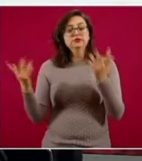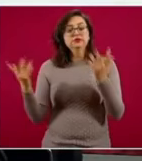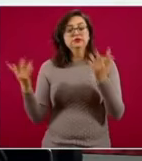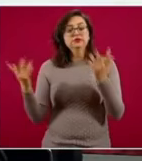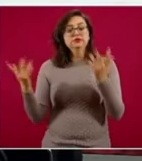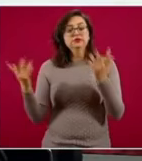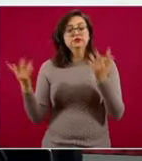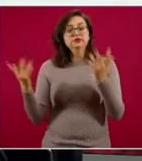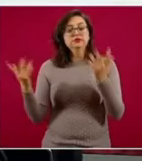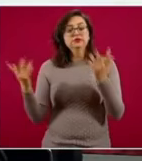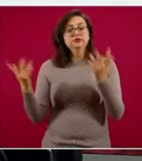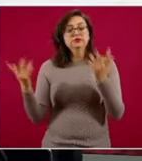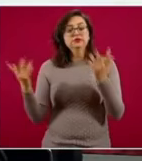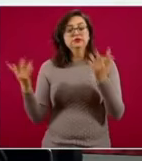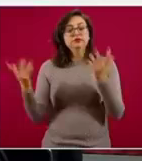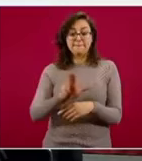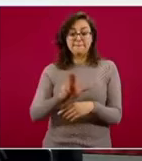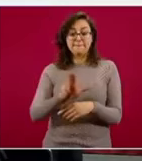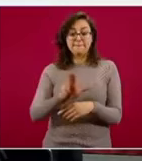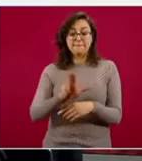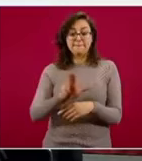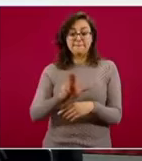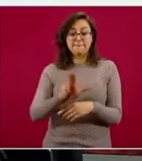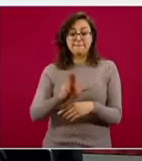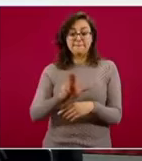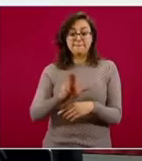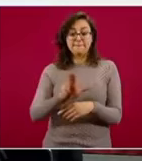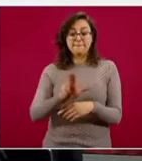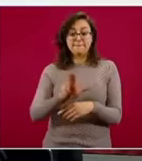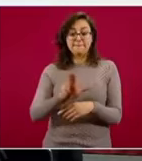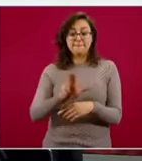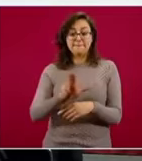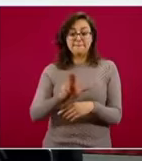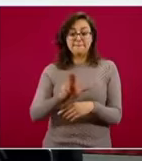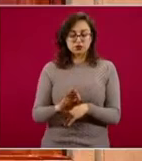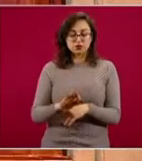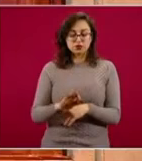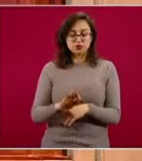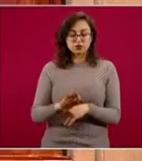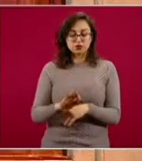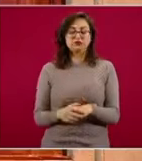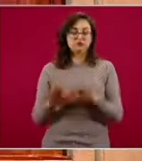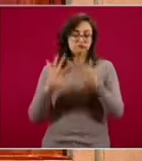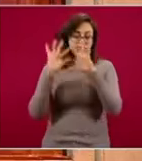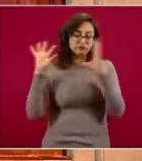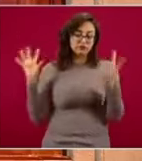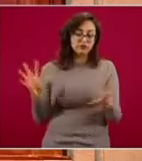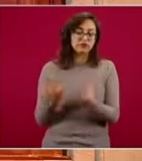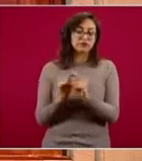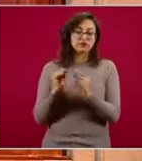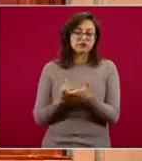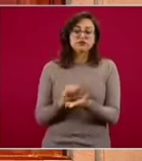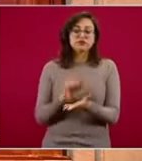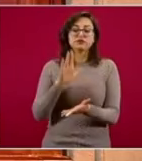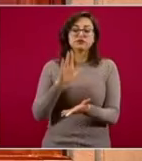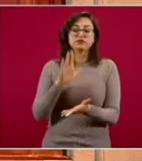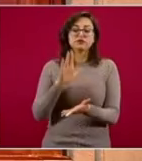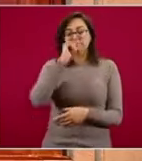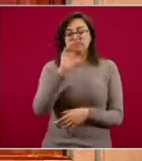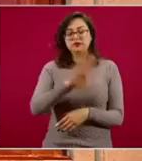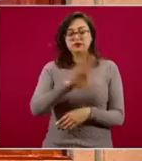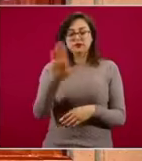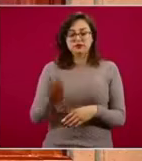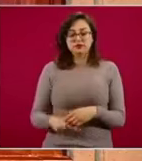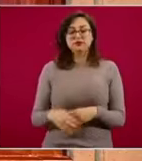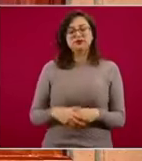el martes, es de un todavía menos 2% para efecto de todas las defunciones registradas en la plataforma.